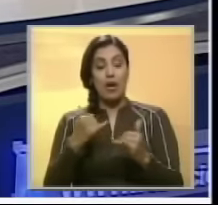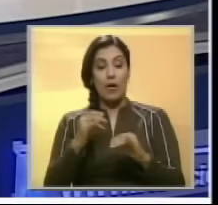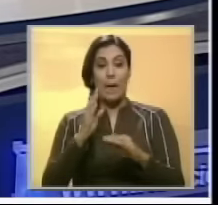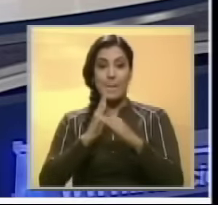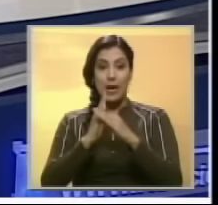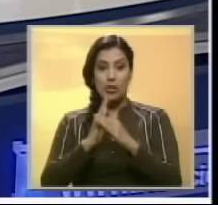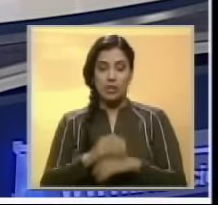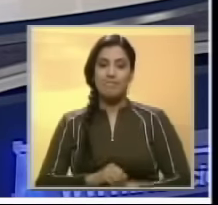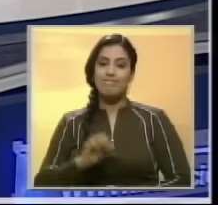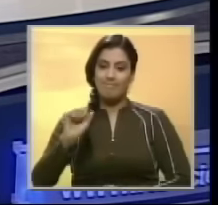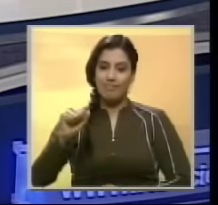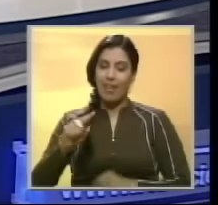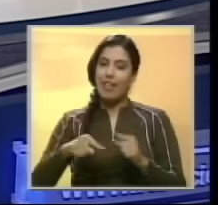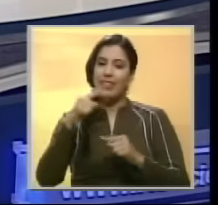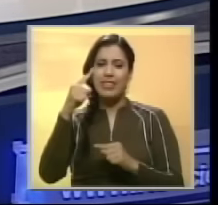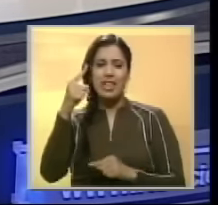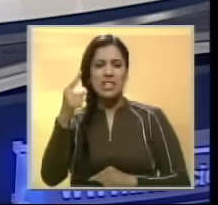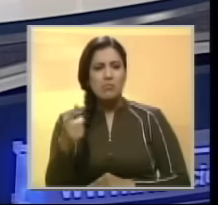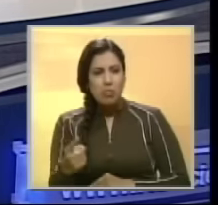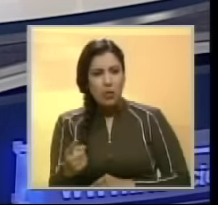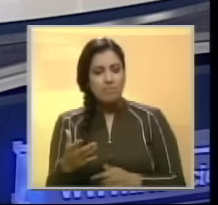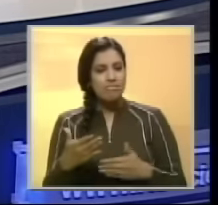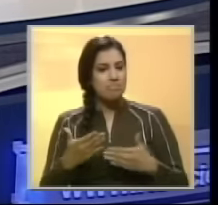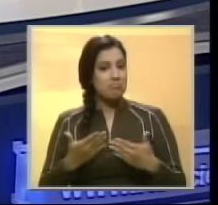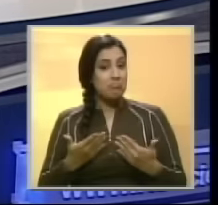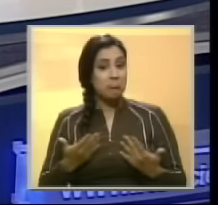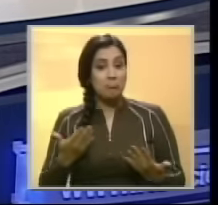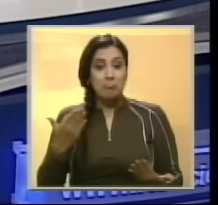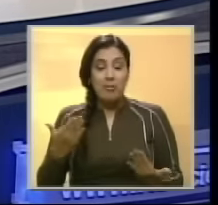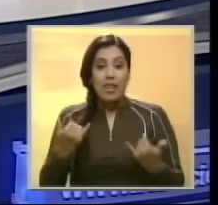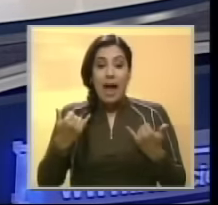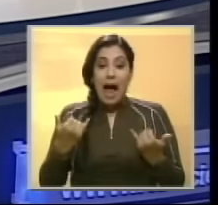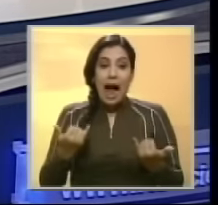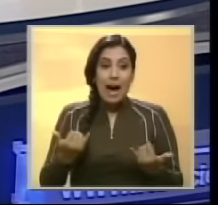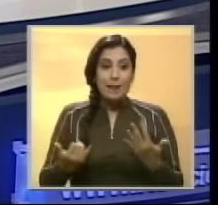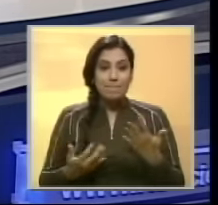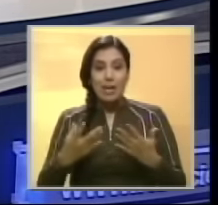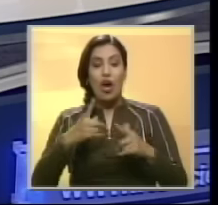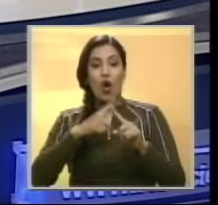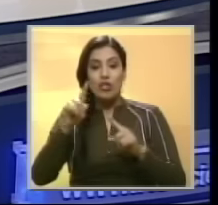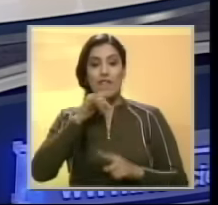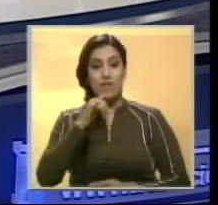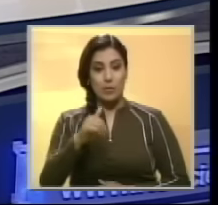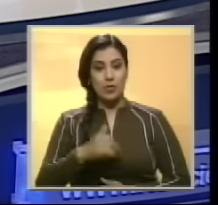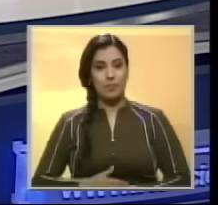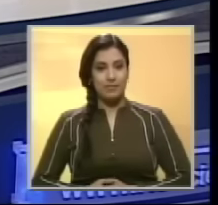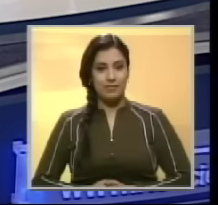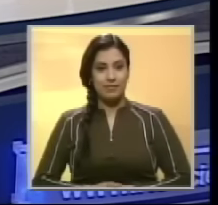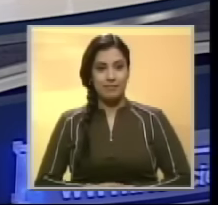una breve pausa Así es al regreso vamos con más